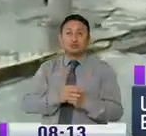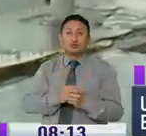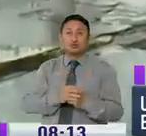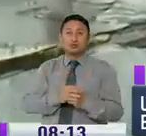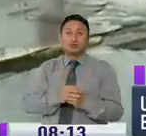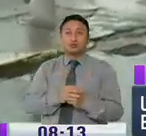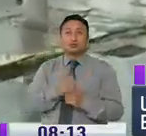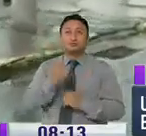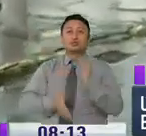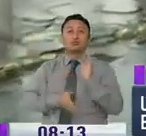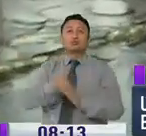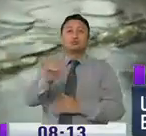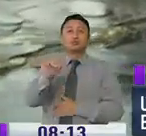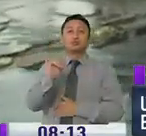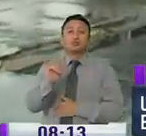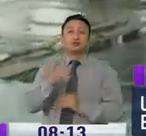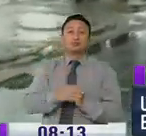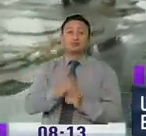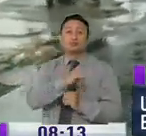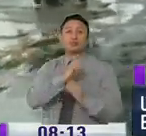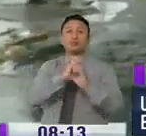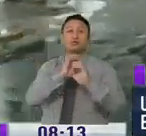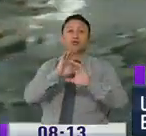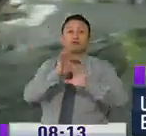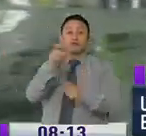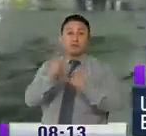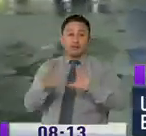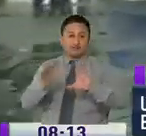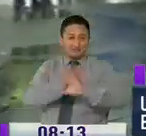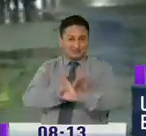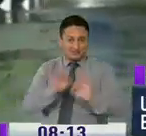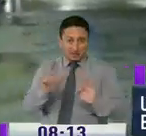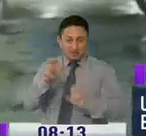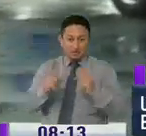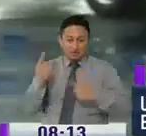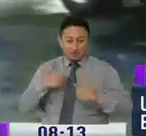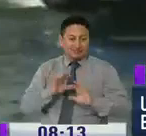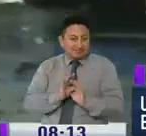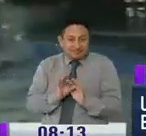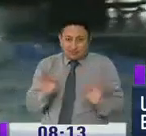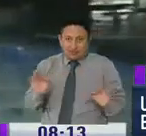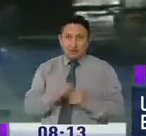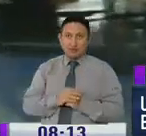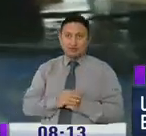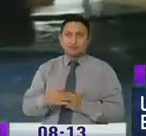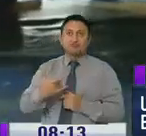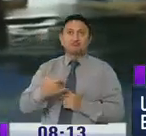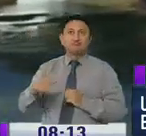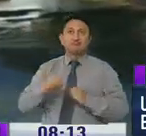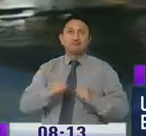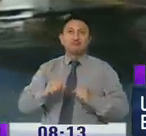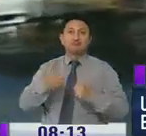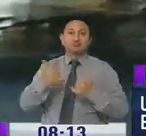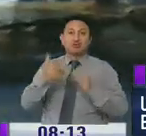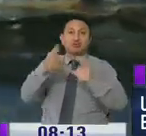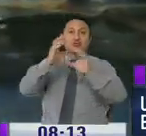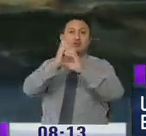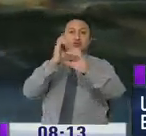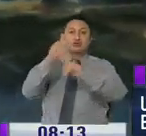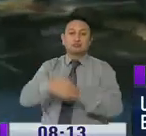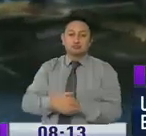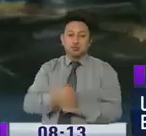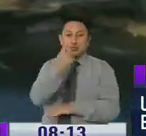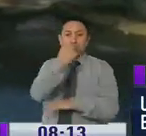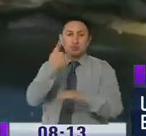recorriendo hacia el terminal de la Y. El bus se encontraba sin personas y no existieron personas heridas. Las labores justamente de extracción del bus duraron